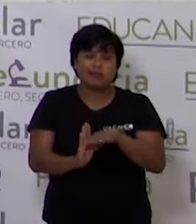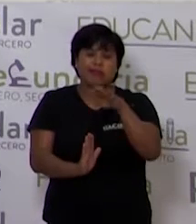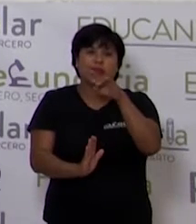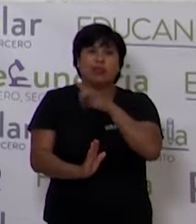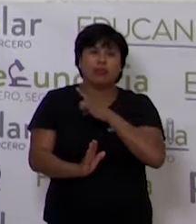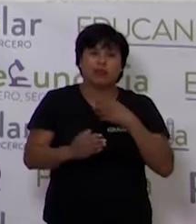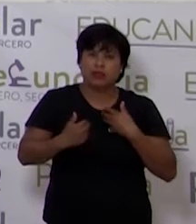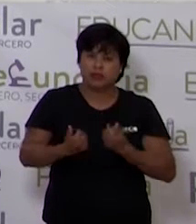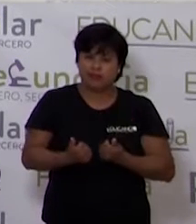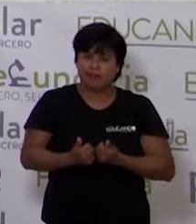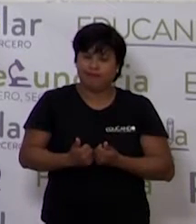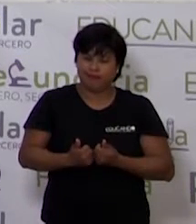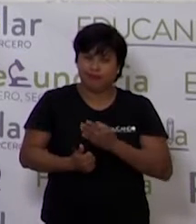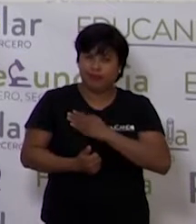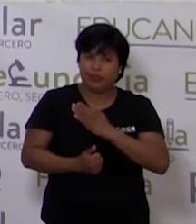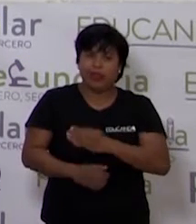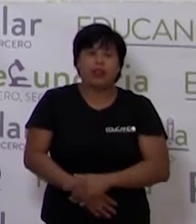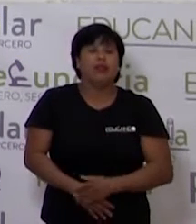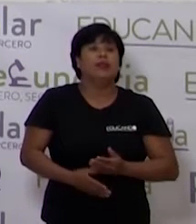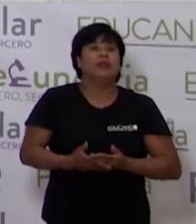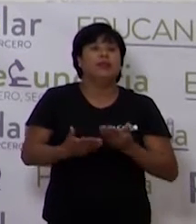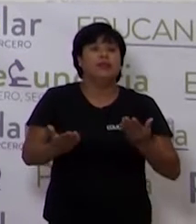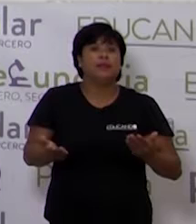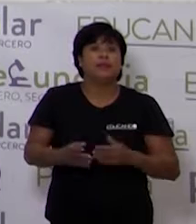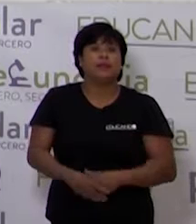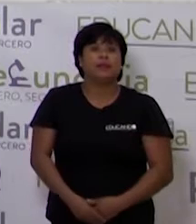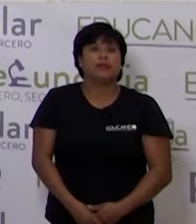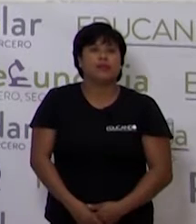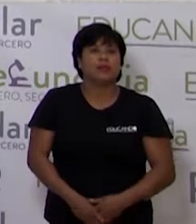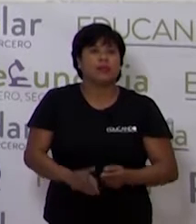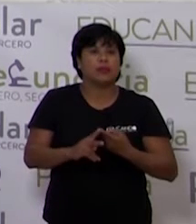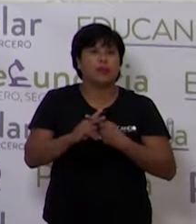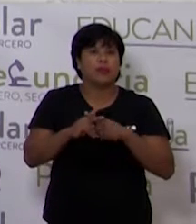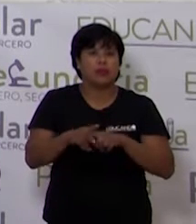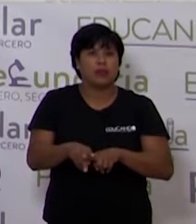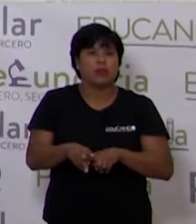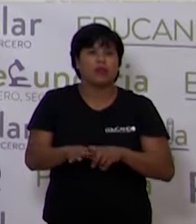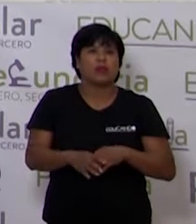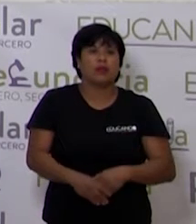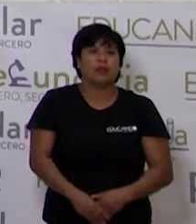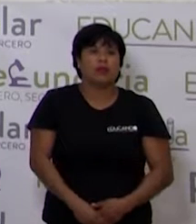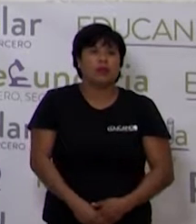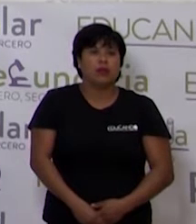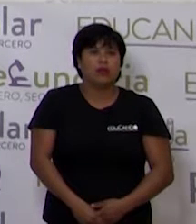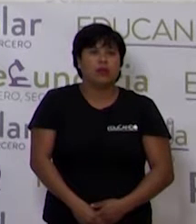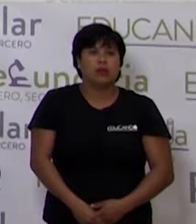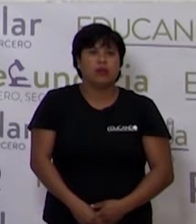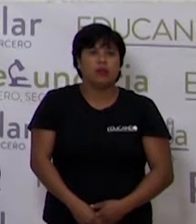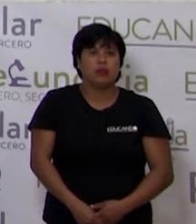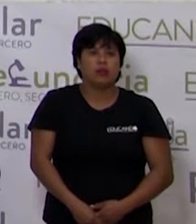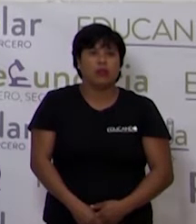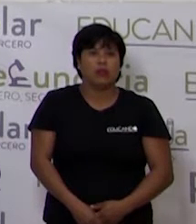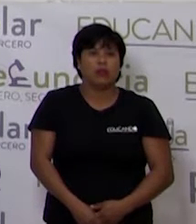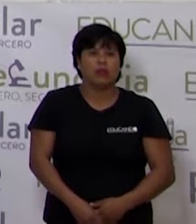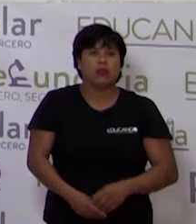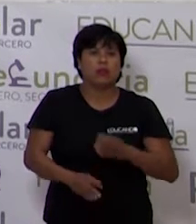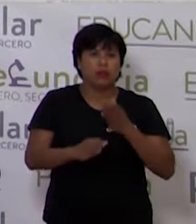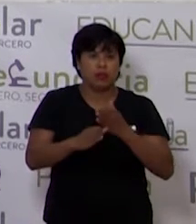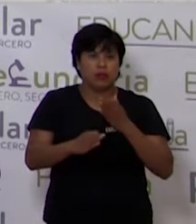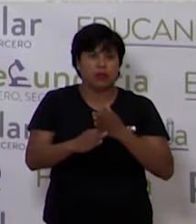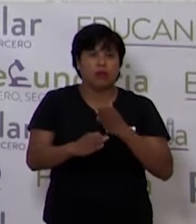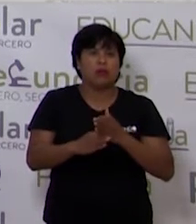situación. Pero bueno, ahora empecemos entonces con nuestra clase. El día de